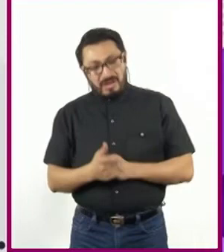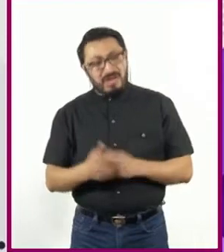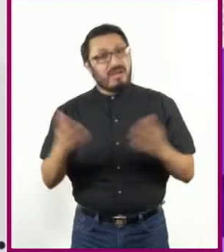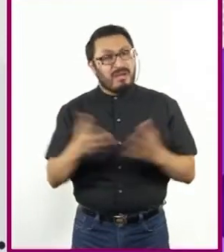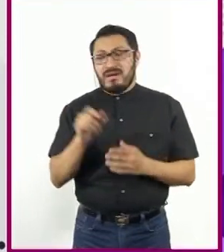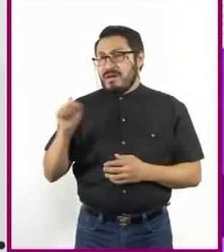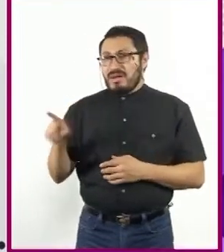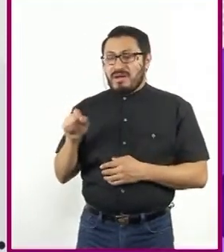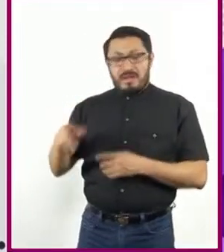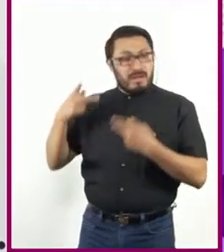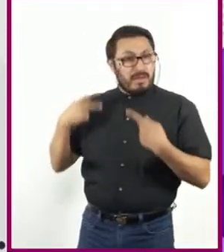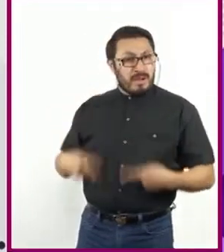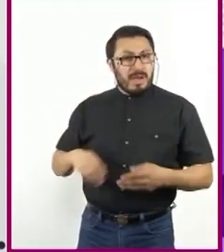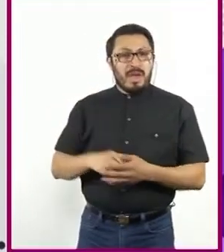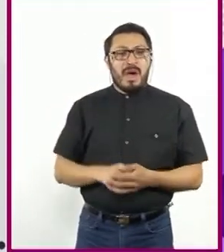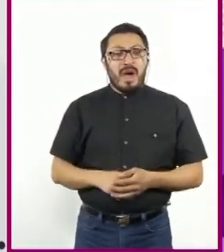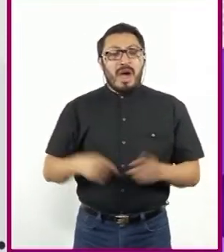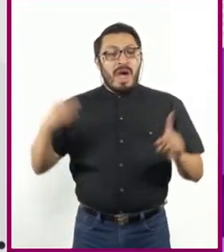él mismo.